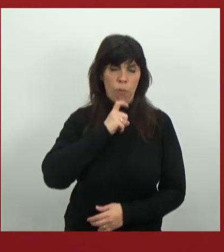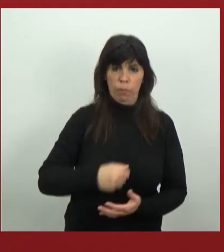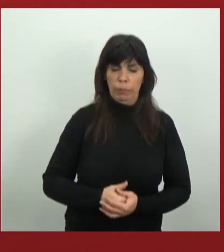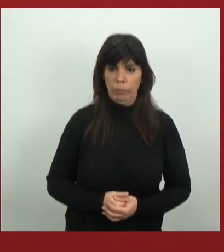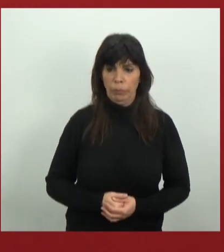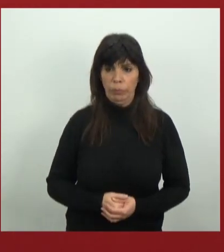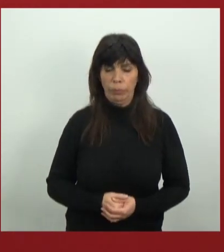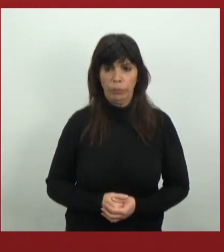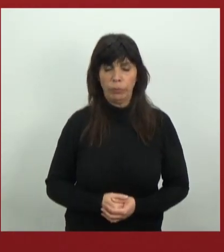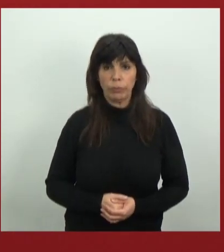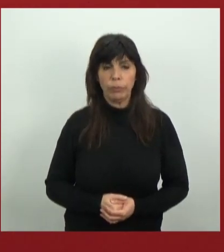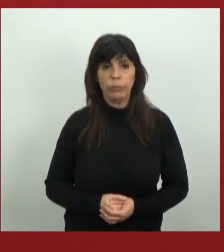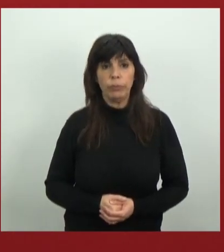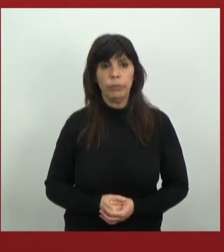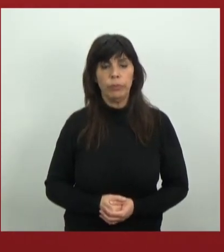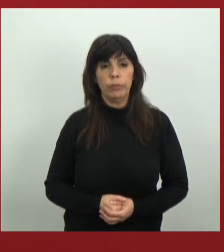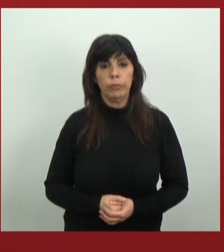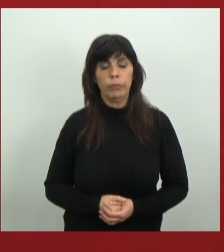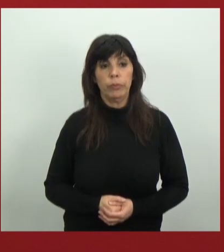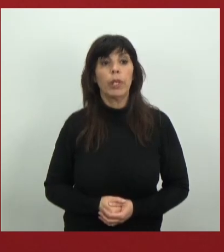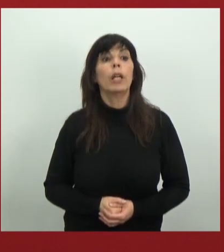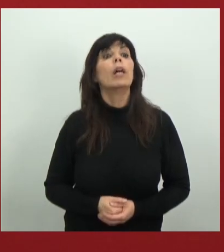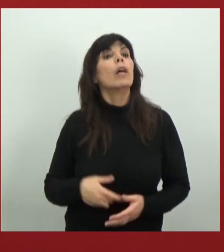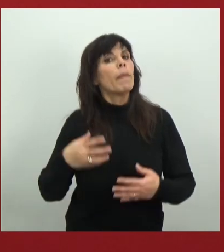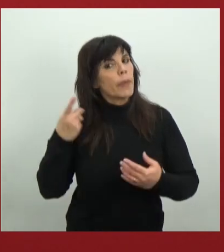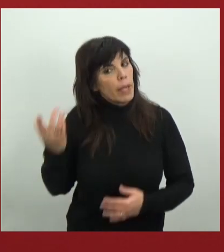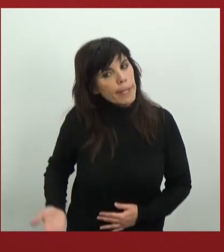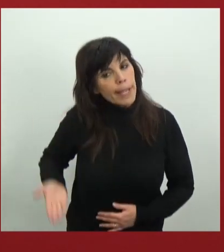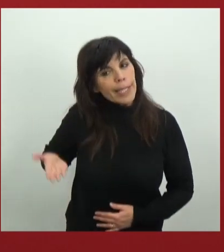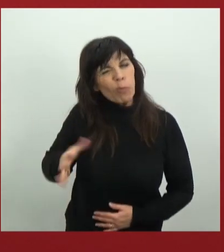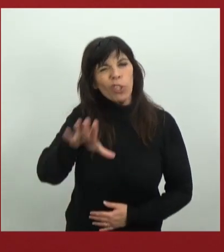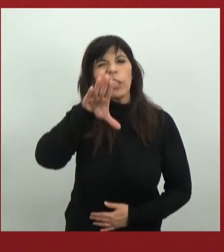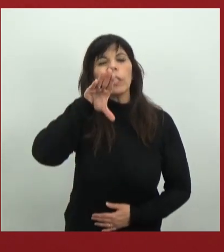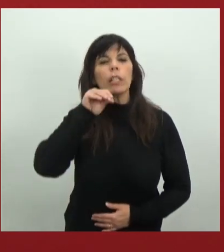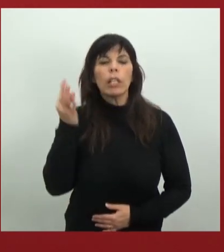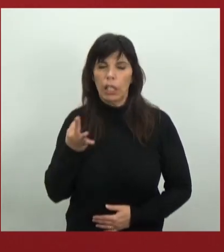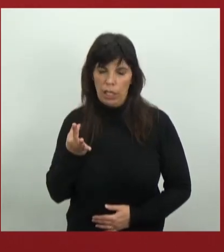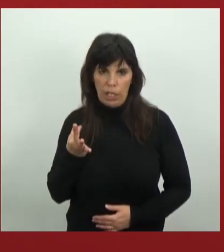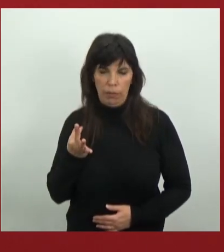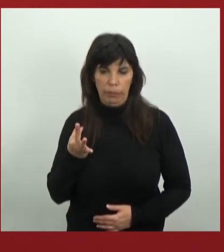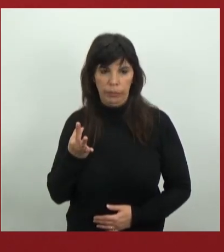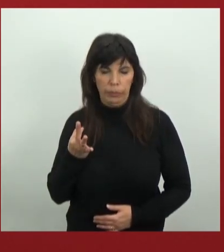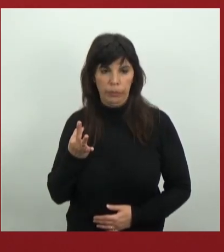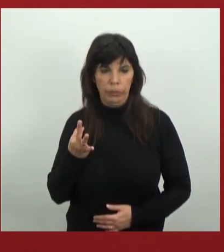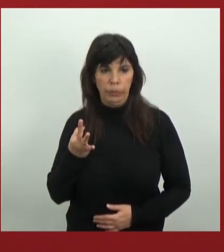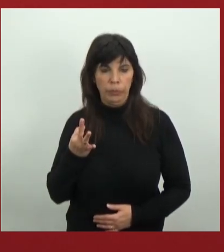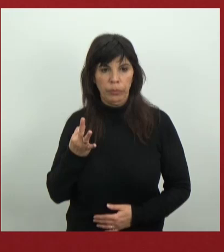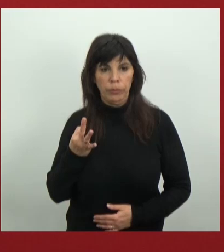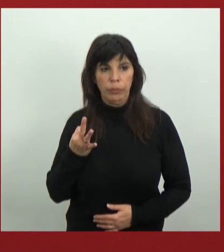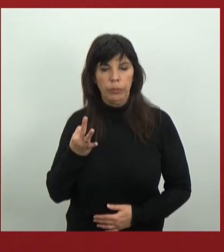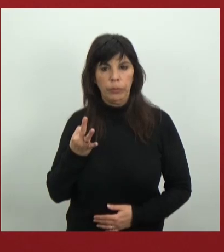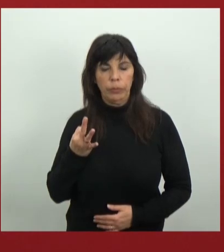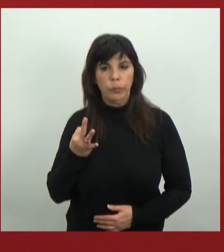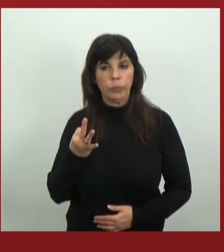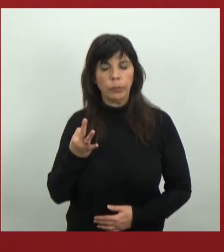diabólicos? Tenemos que diferenciar también una cosa, queridos. ¿Qué? ¿De qué estamos hablando?